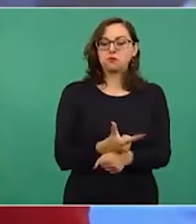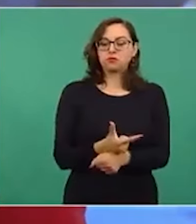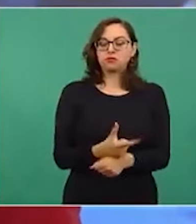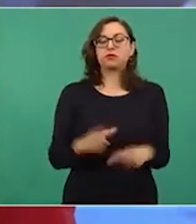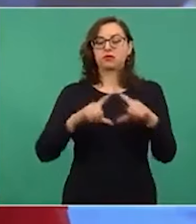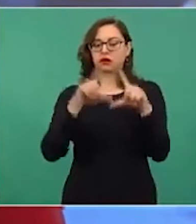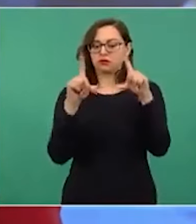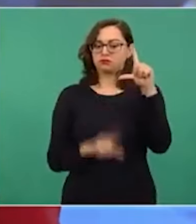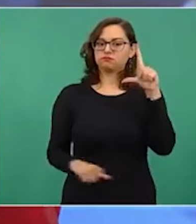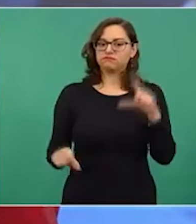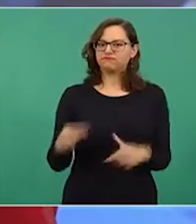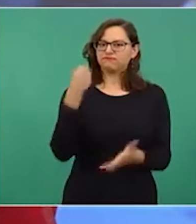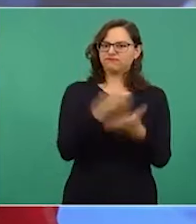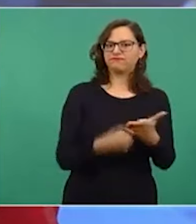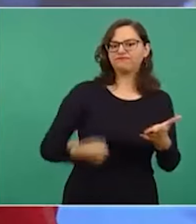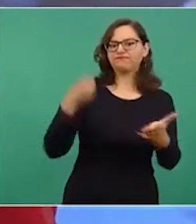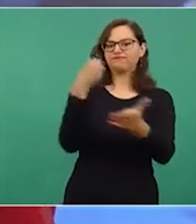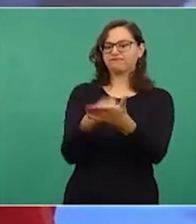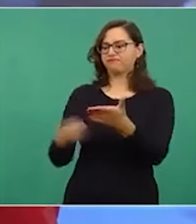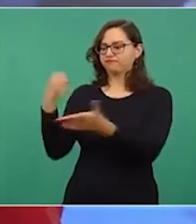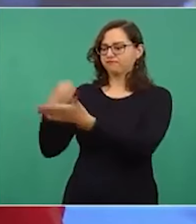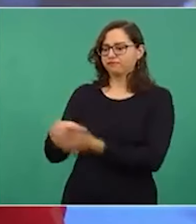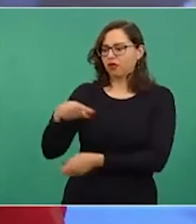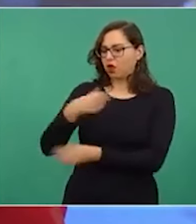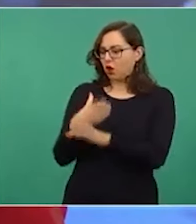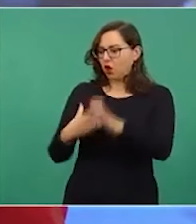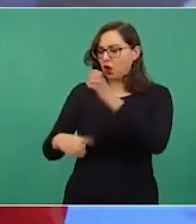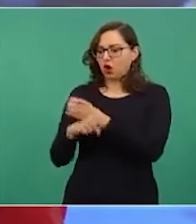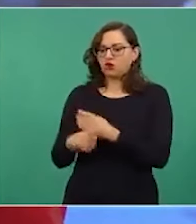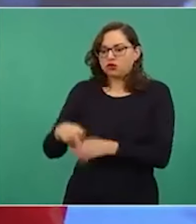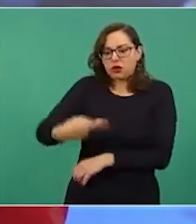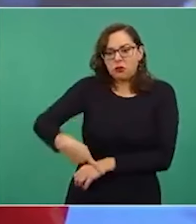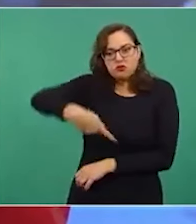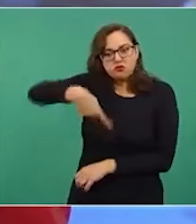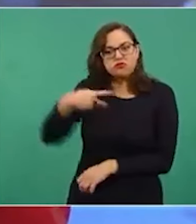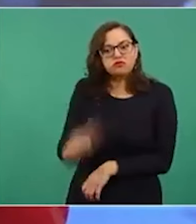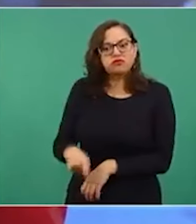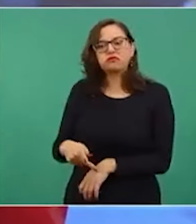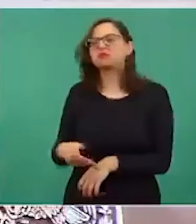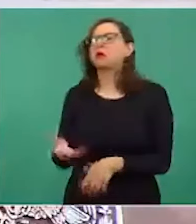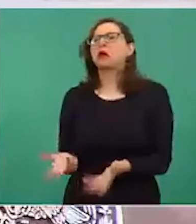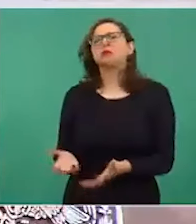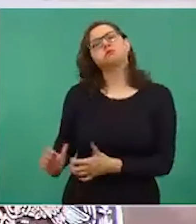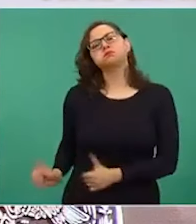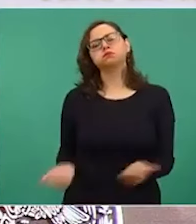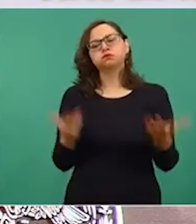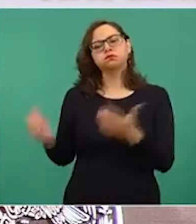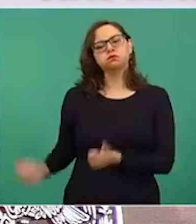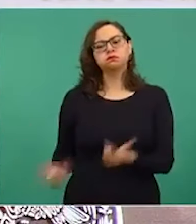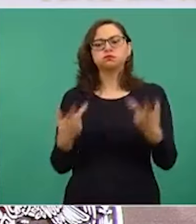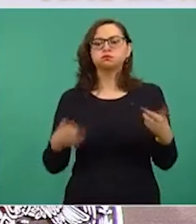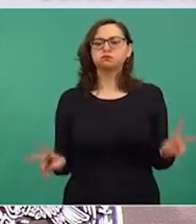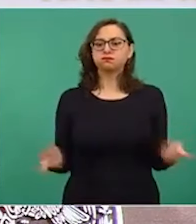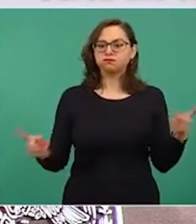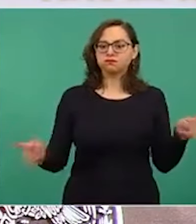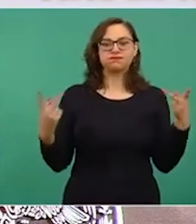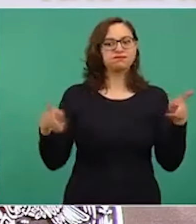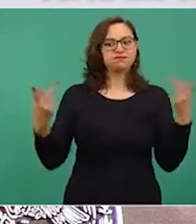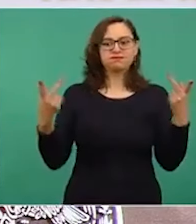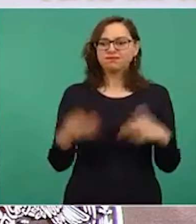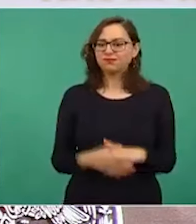entienda que el patrimonio no es un artículo de lujo. No se puede adquirir en una subasta. El patrimonio cultural no